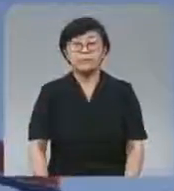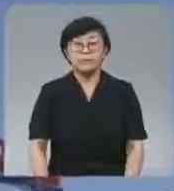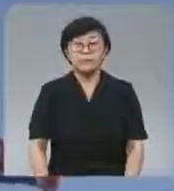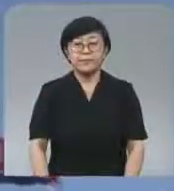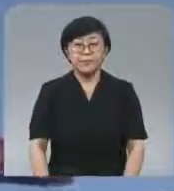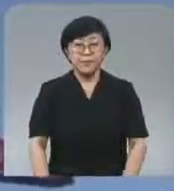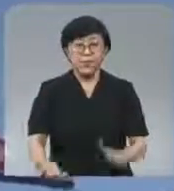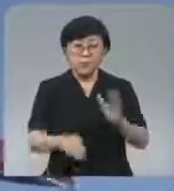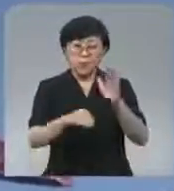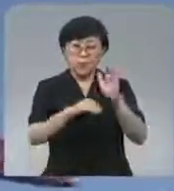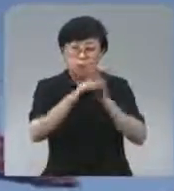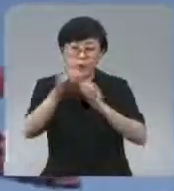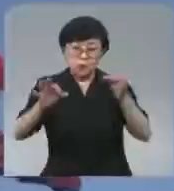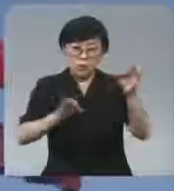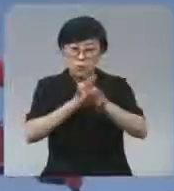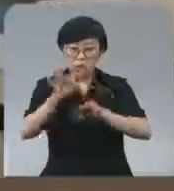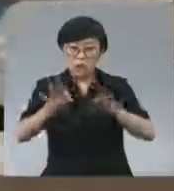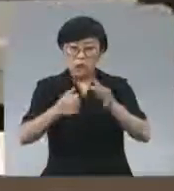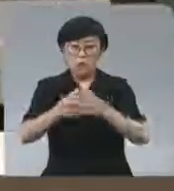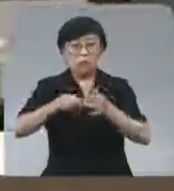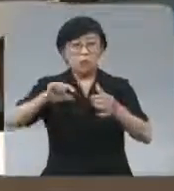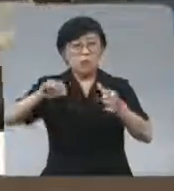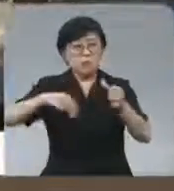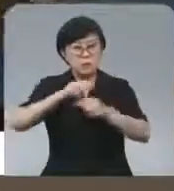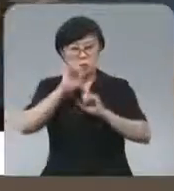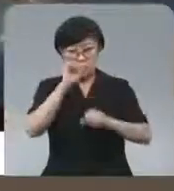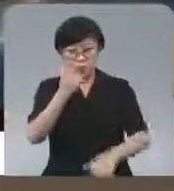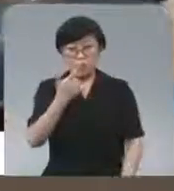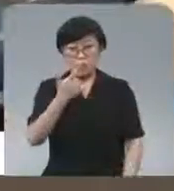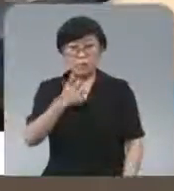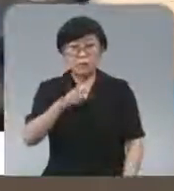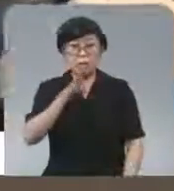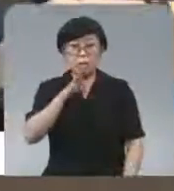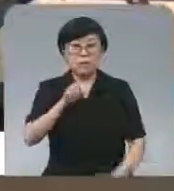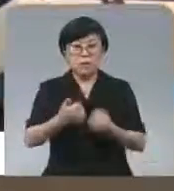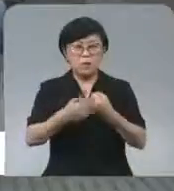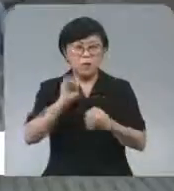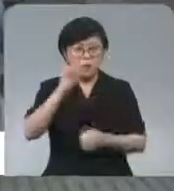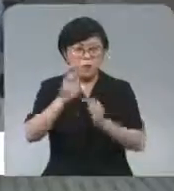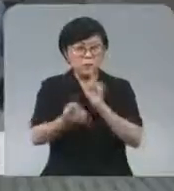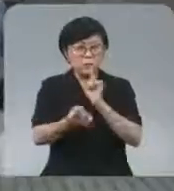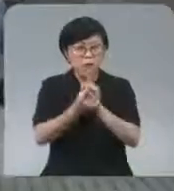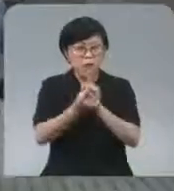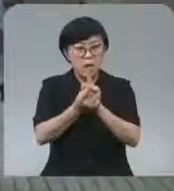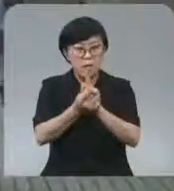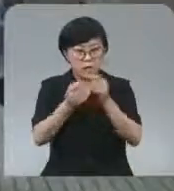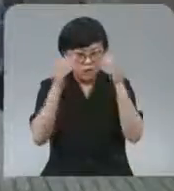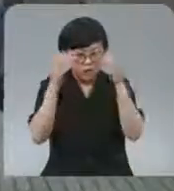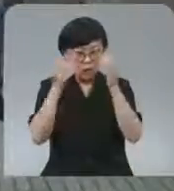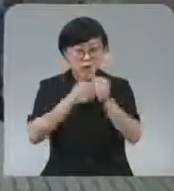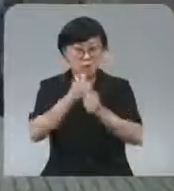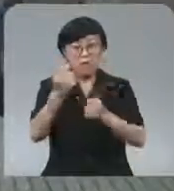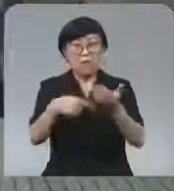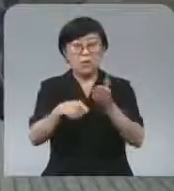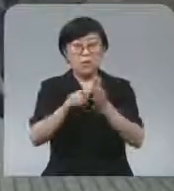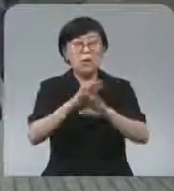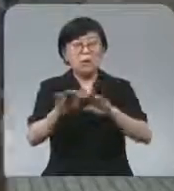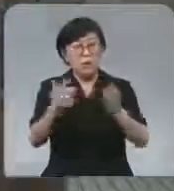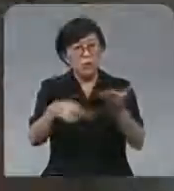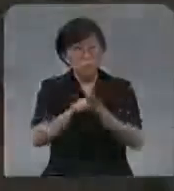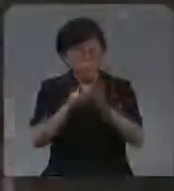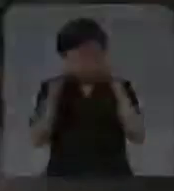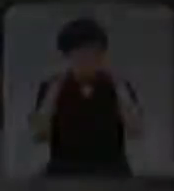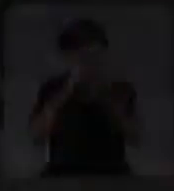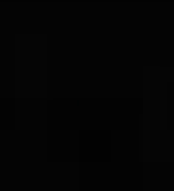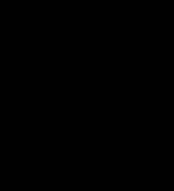informe de su panel de expertos confirma que durante el primer semestre de 2021 julián también intentó obtener equipos y tecnologías